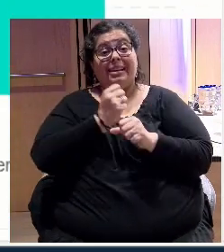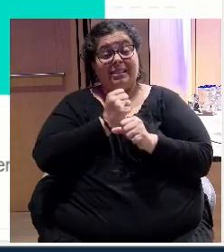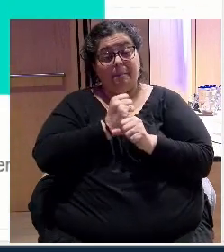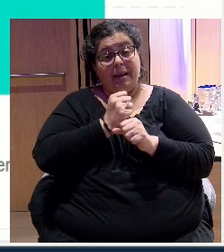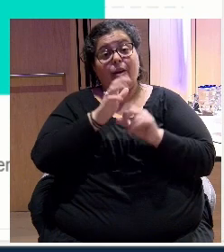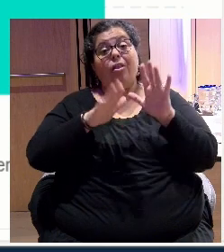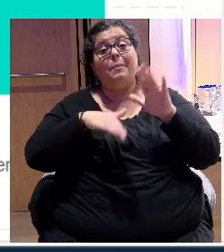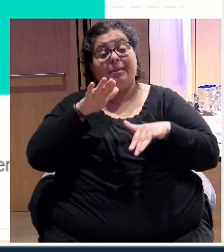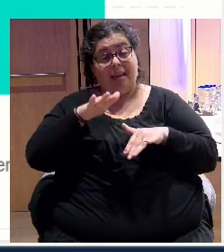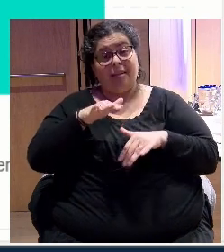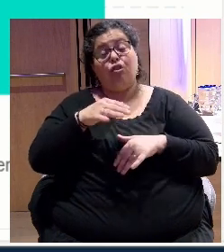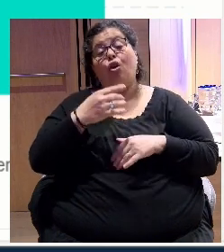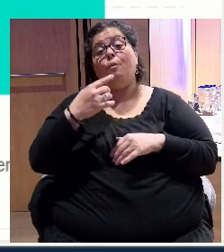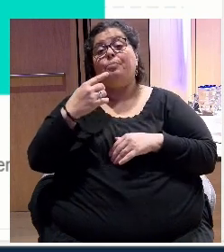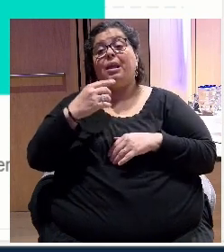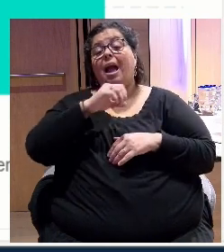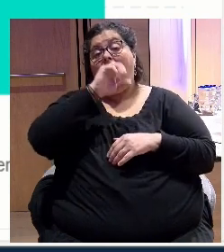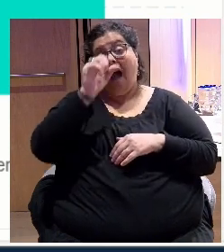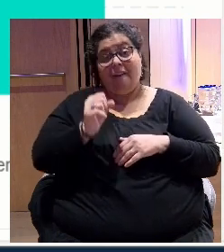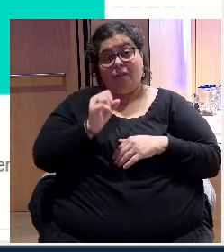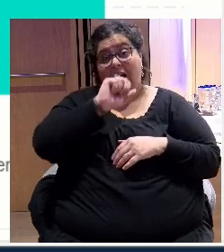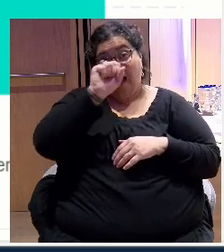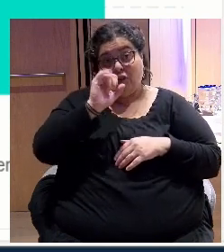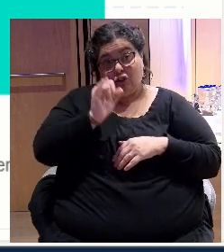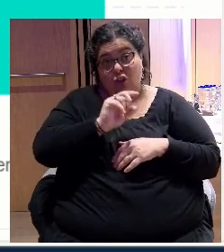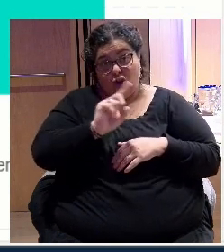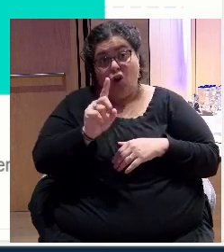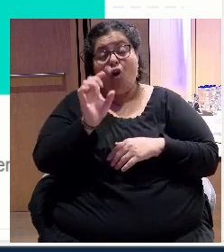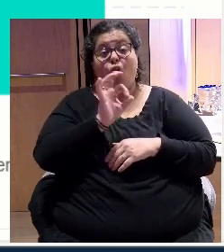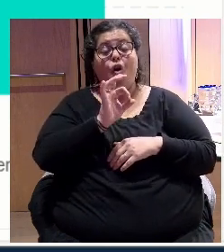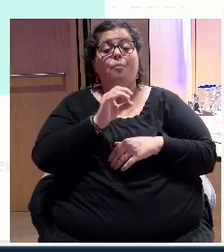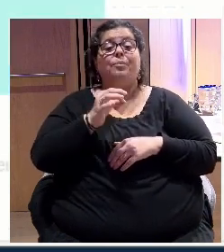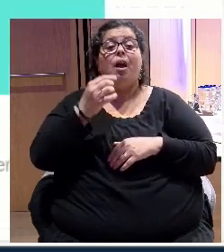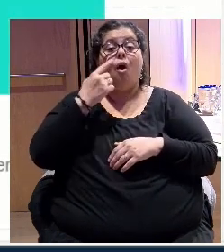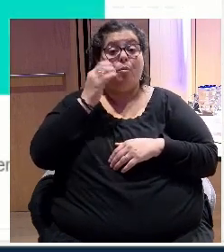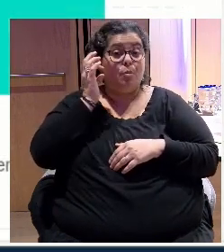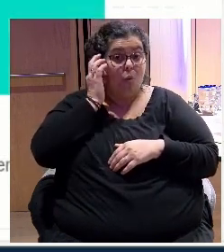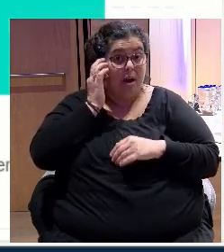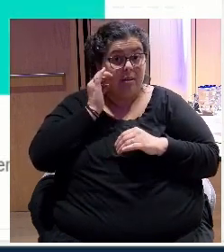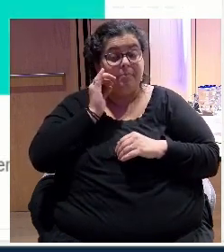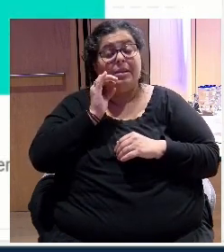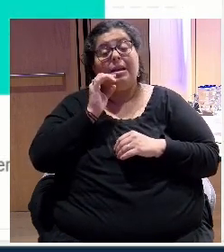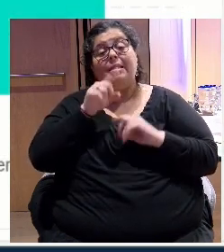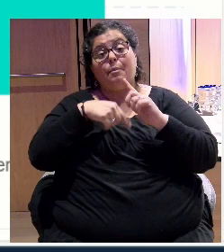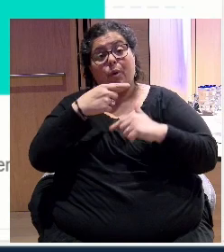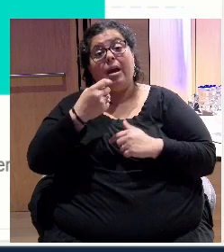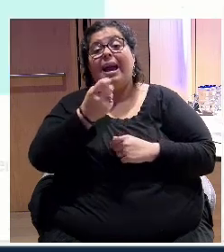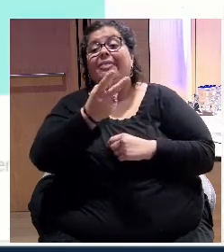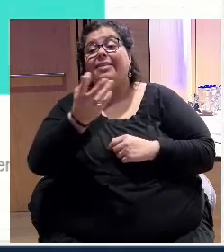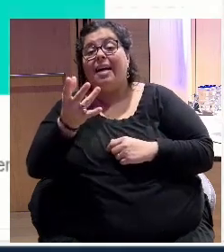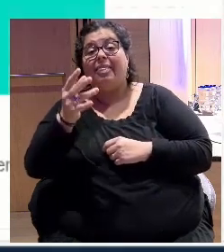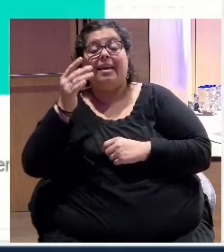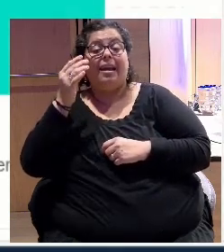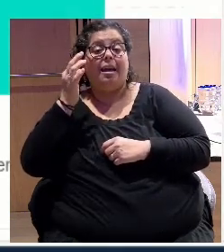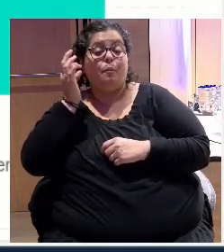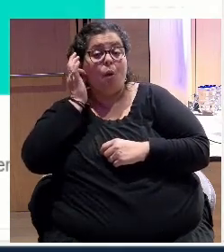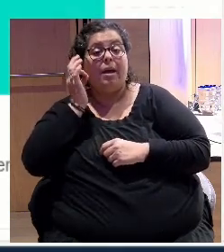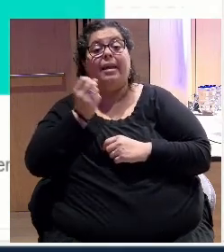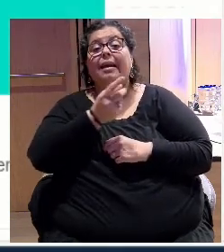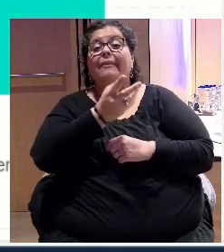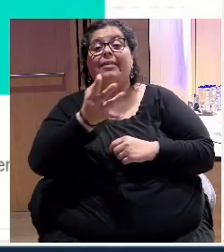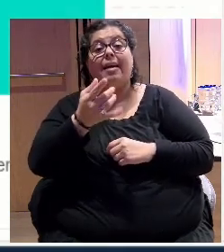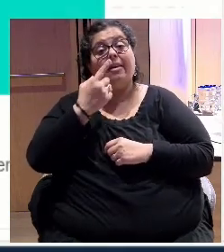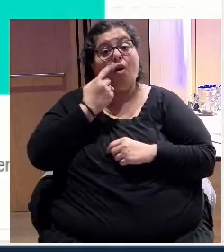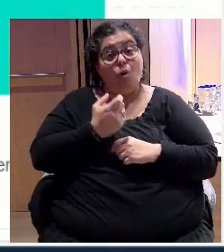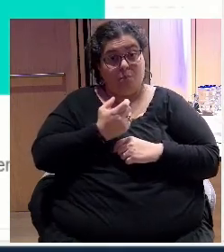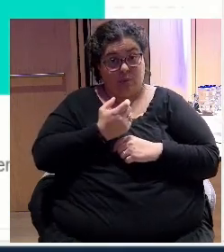y ascendencia, y yo puedo ir filtrando acá, esto es para el total del país, qué cantidad hay de mujeres, qué cantidad hay de hombres, y me